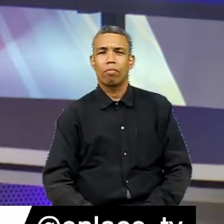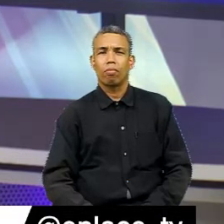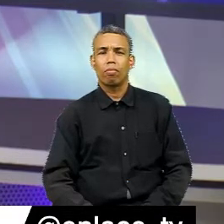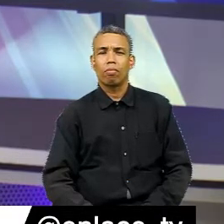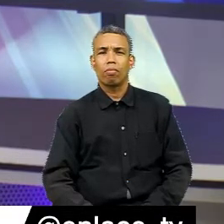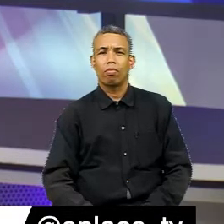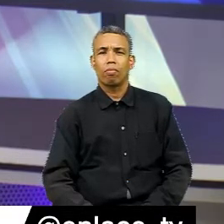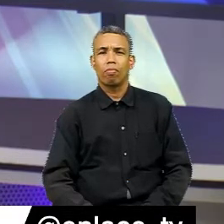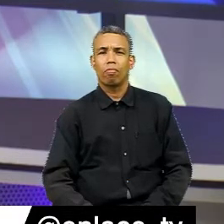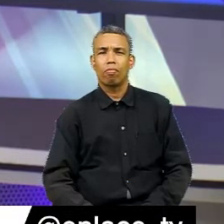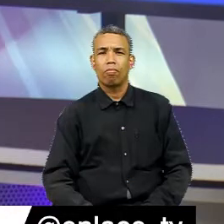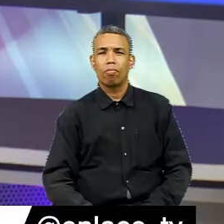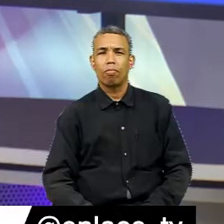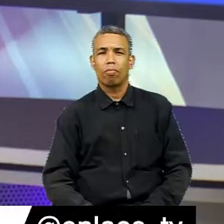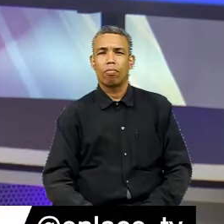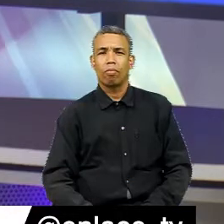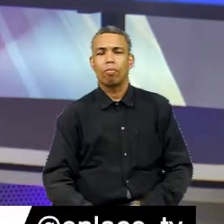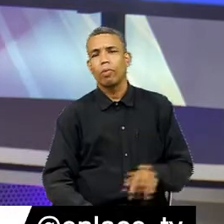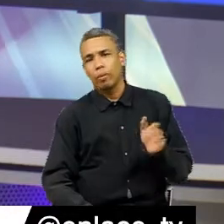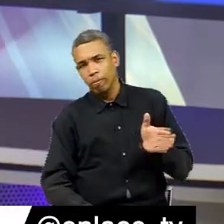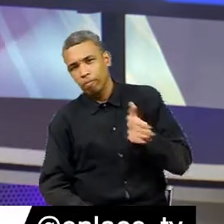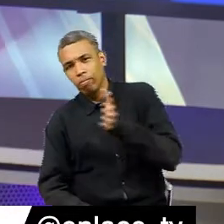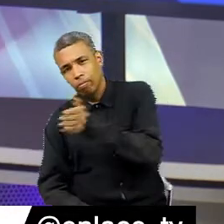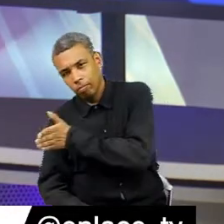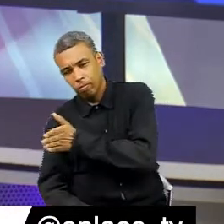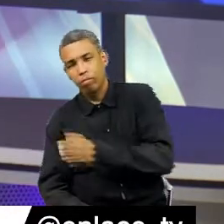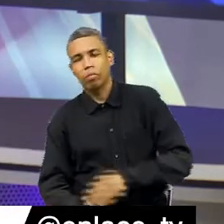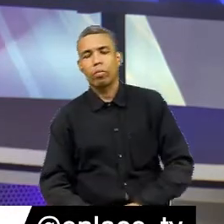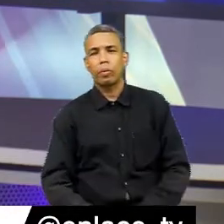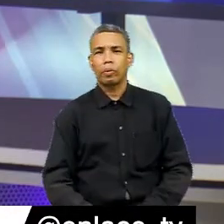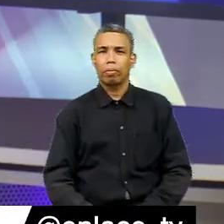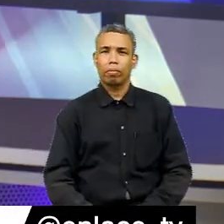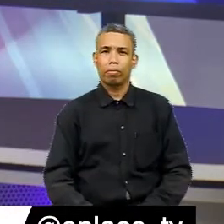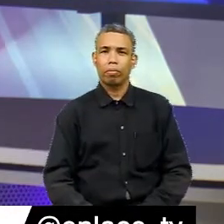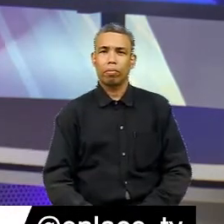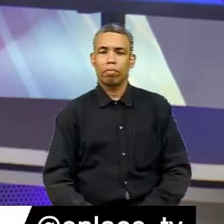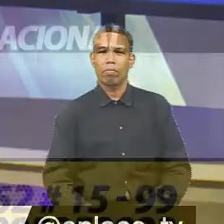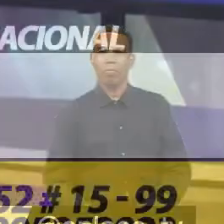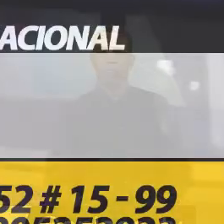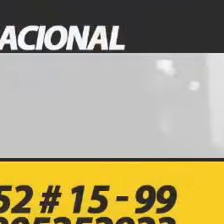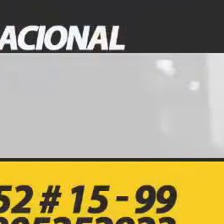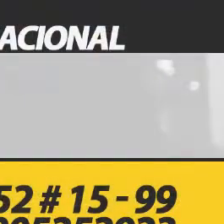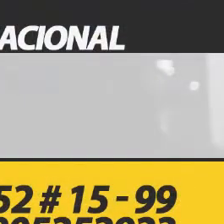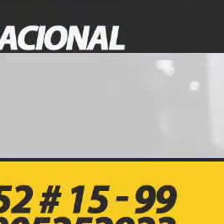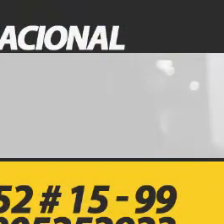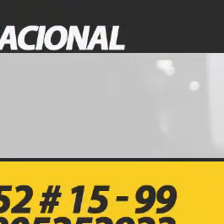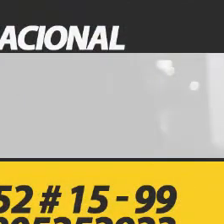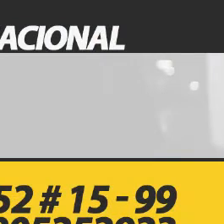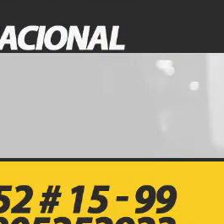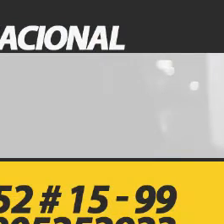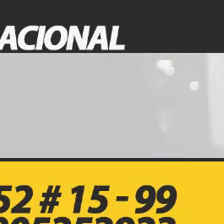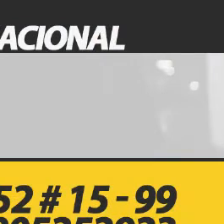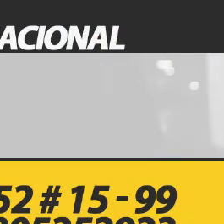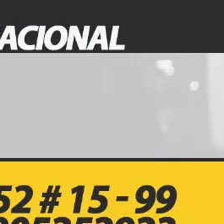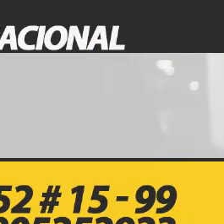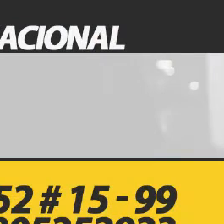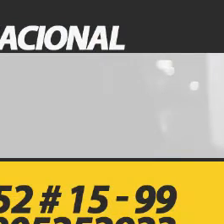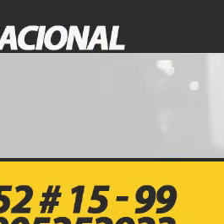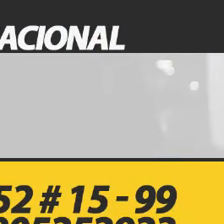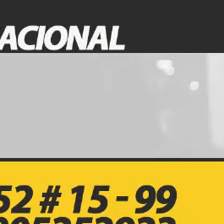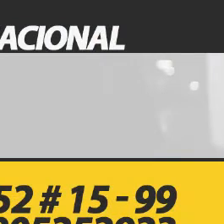los beneficiarios de Ecopetrol. En otras noticias, les cuento que deben estudiar en el Instituto Nacional del Petróleo, INAP, nuevos programas en